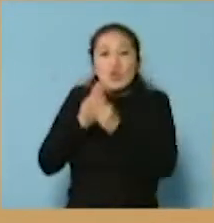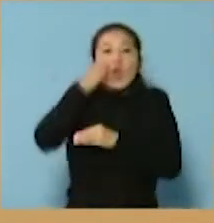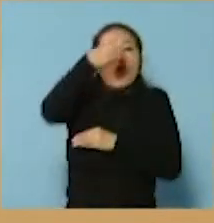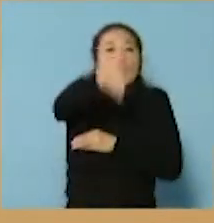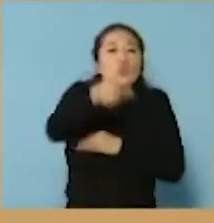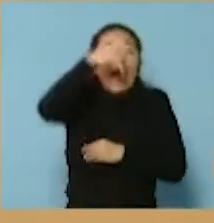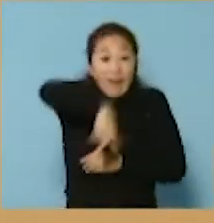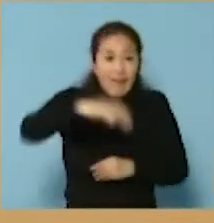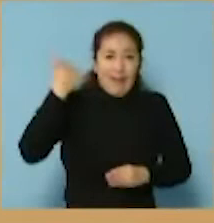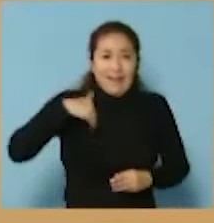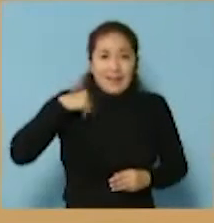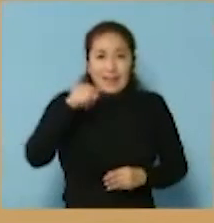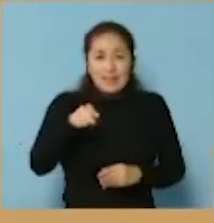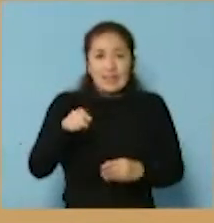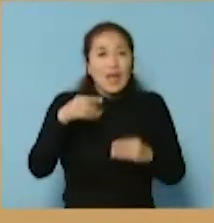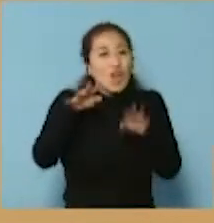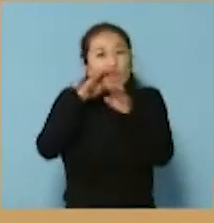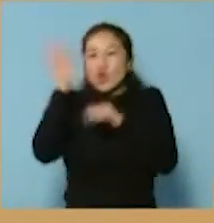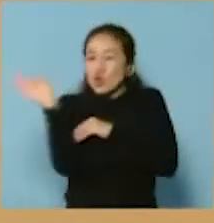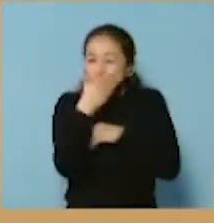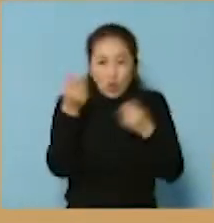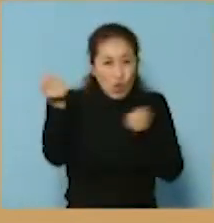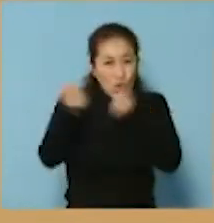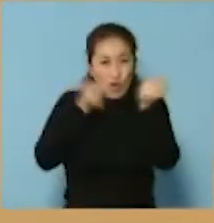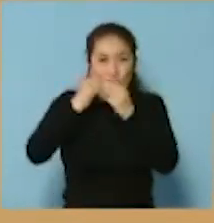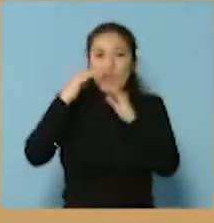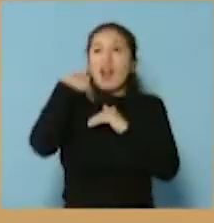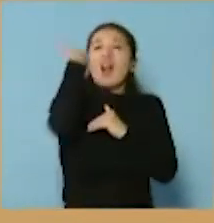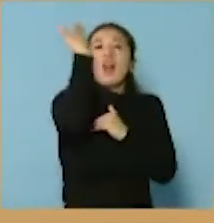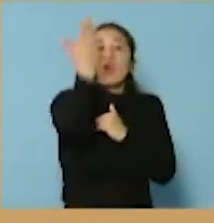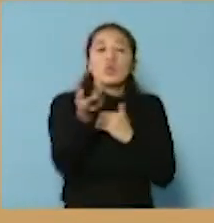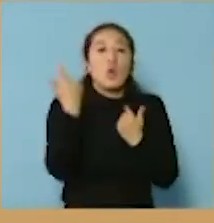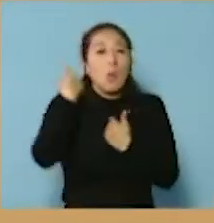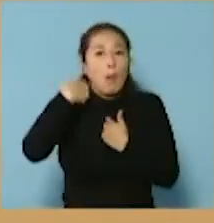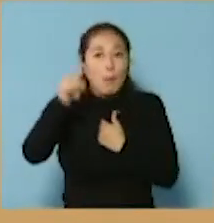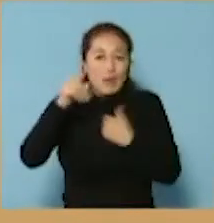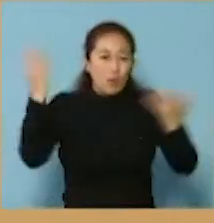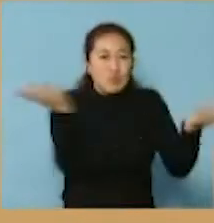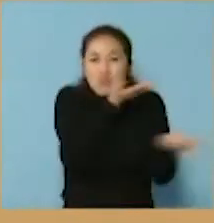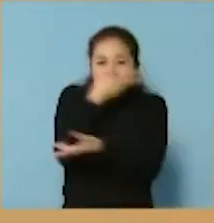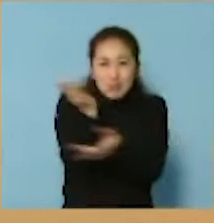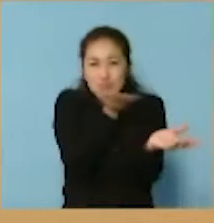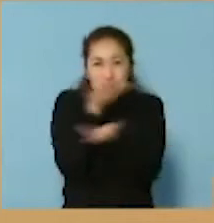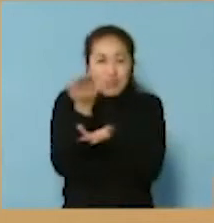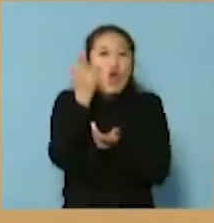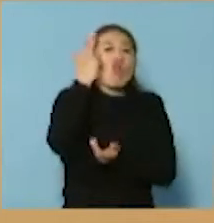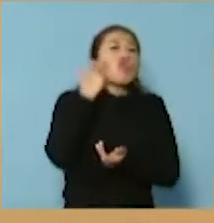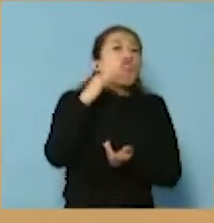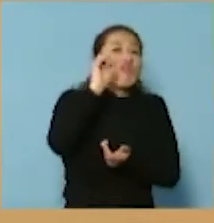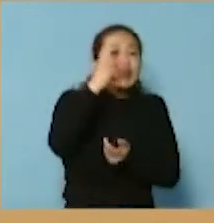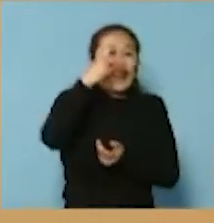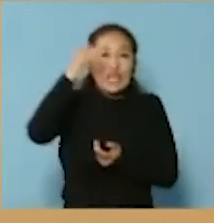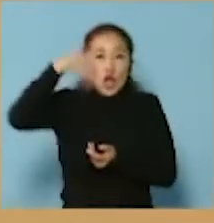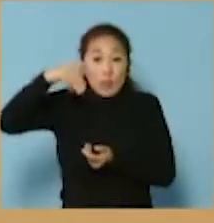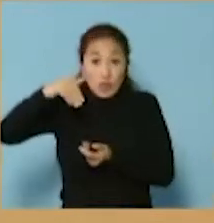argentina todos los autos que están al otro lado pero vino un viento de 90 kilómetros por hora en